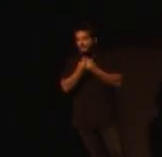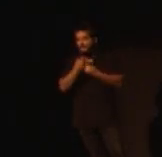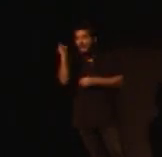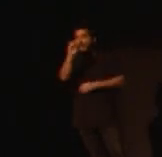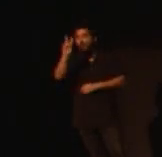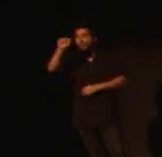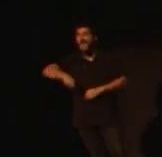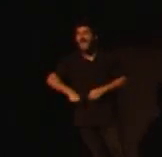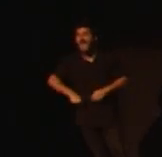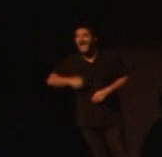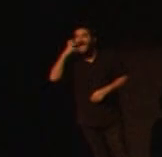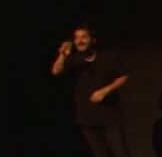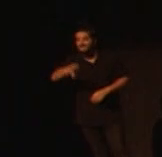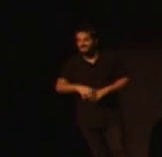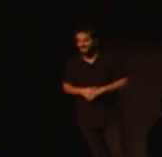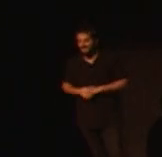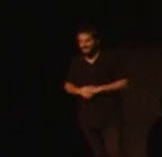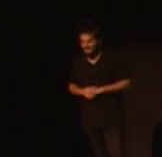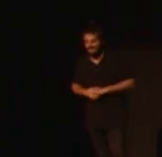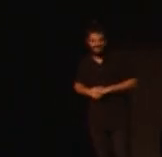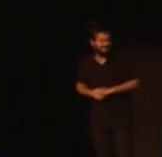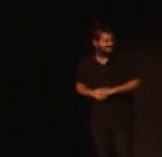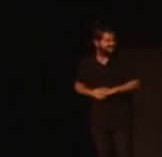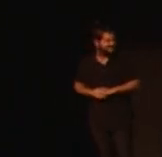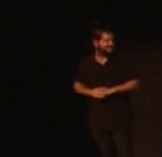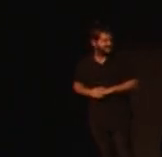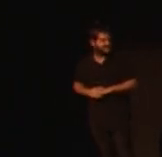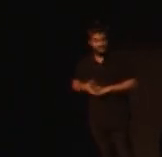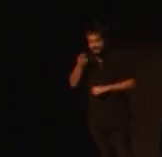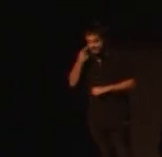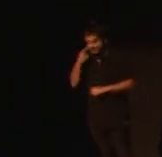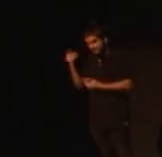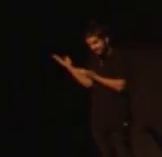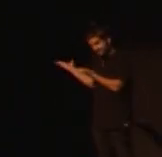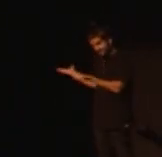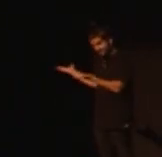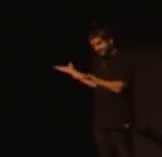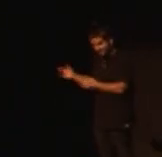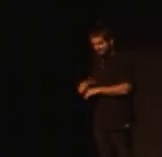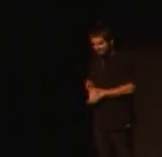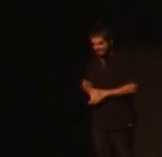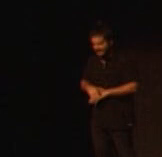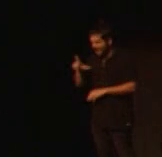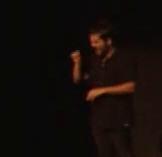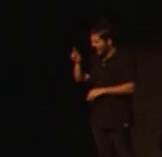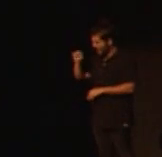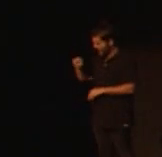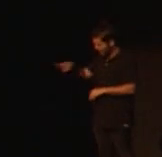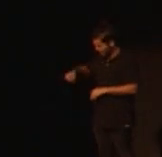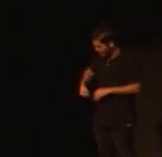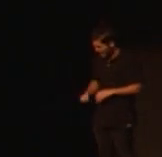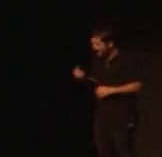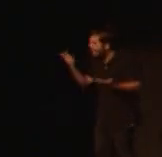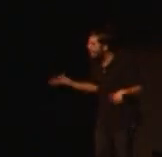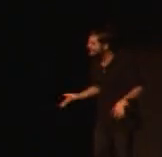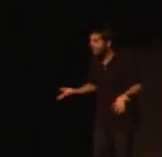¡Juan! Uy. Míralo. Ahí está. Pero Laura, ¿tú cuántas maletas te has traído, hija mía?